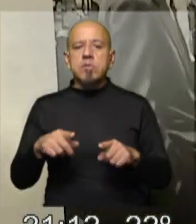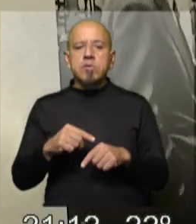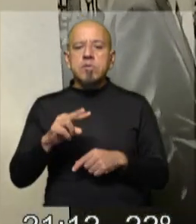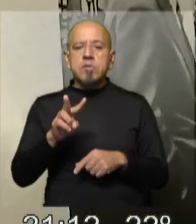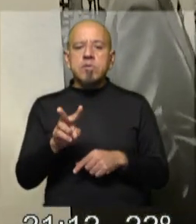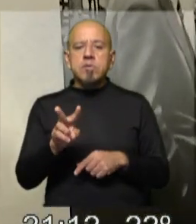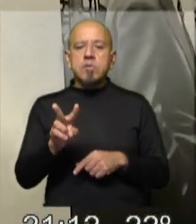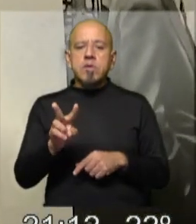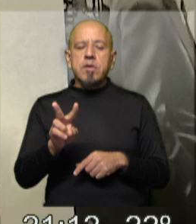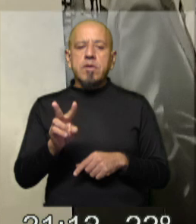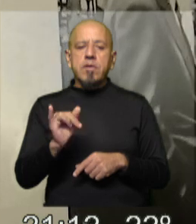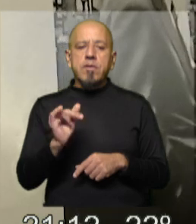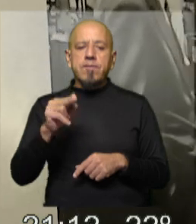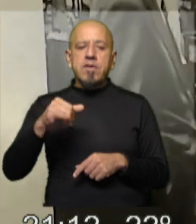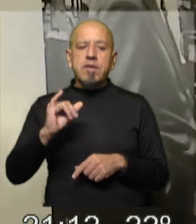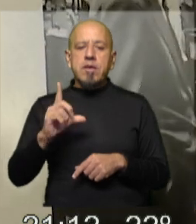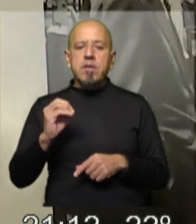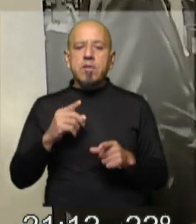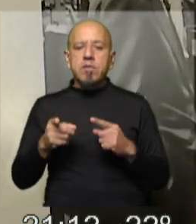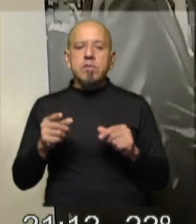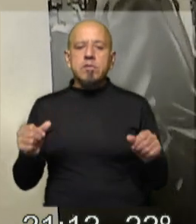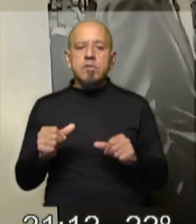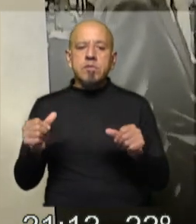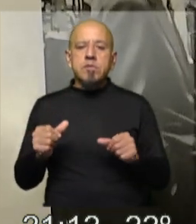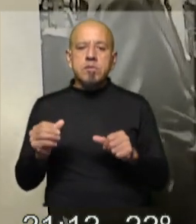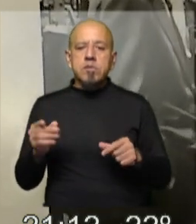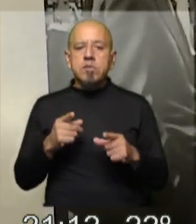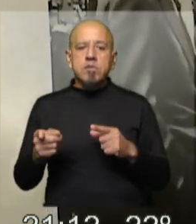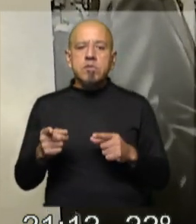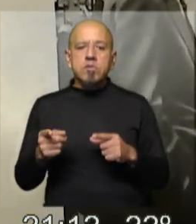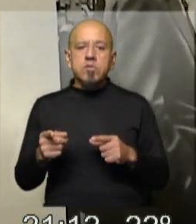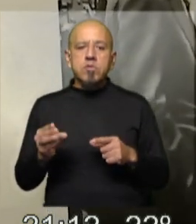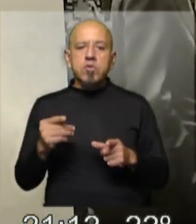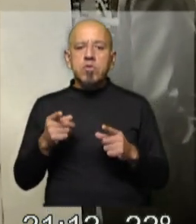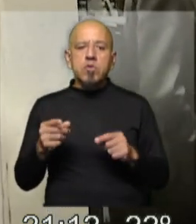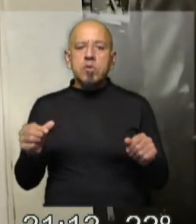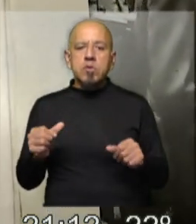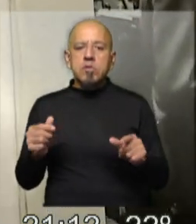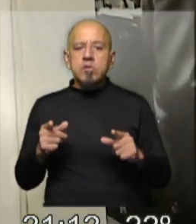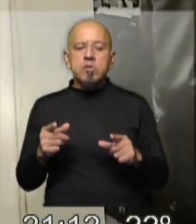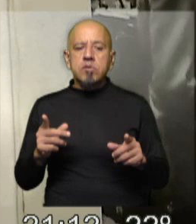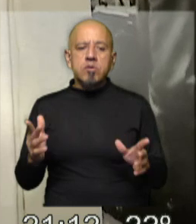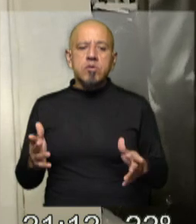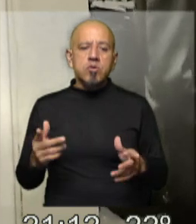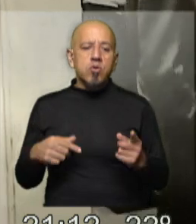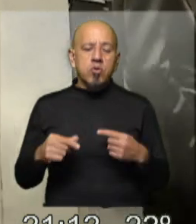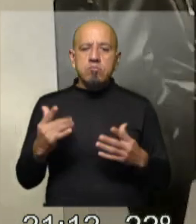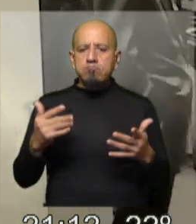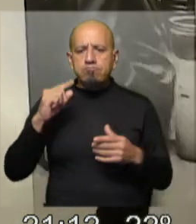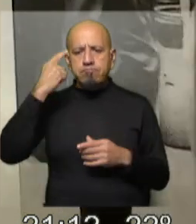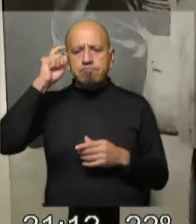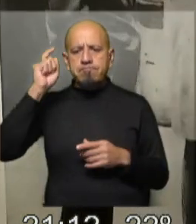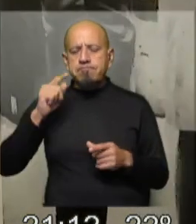eran otro, en un galpón, él mandó diseñar todas las calderas, era todo artesanal, entonces, y